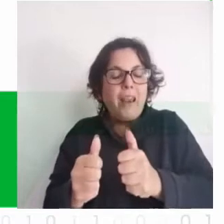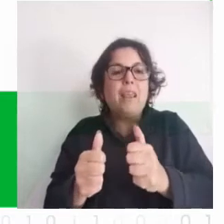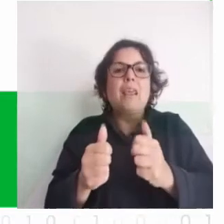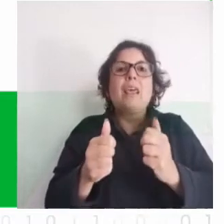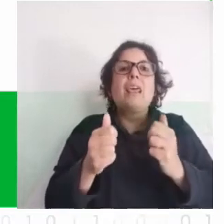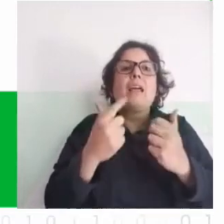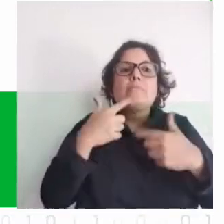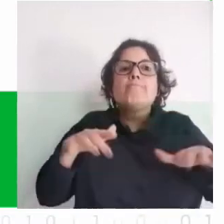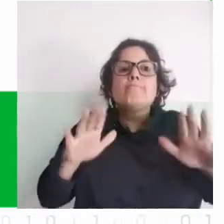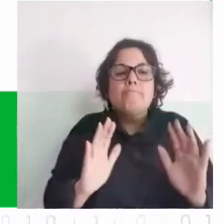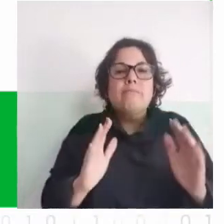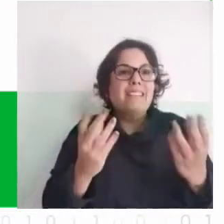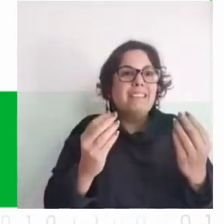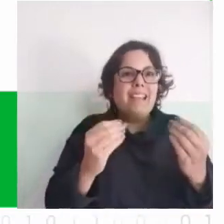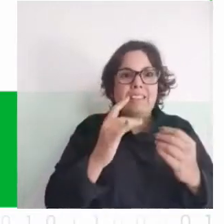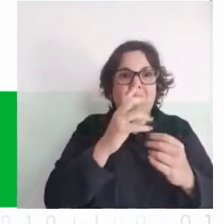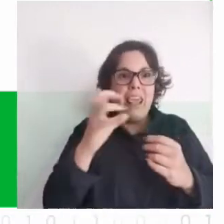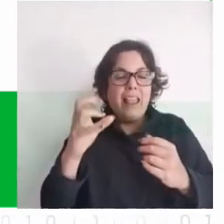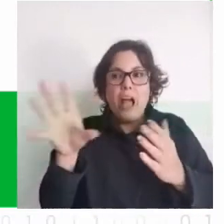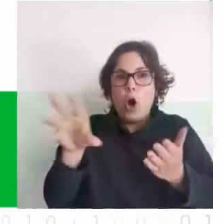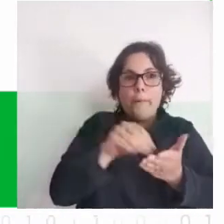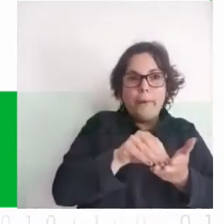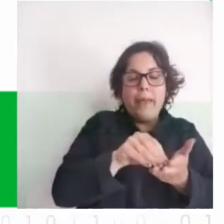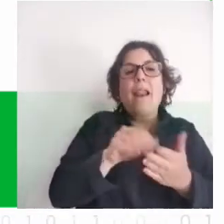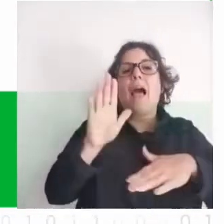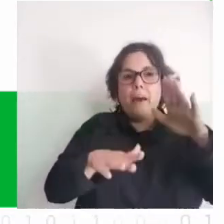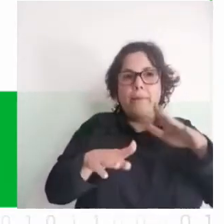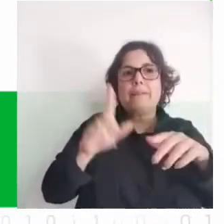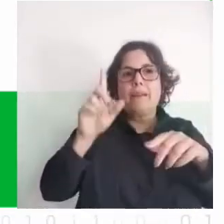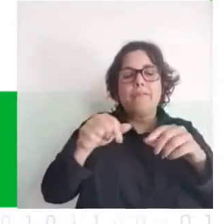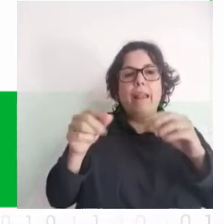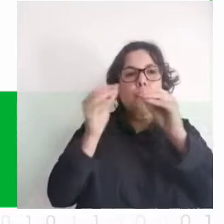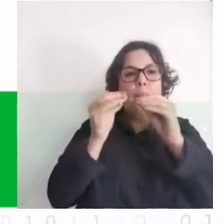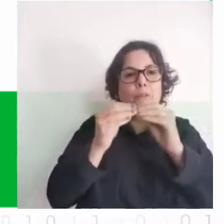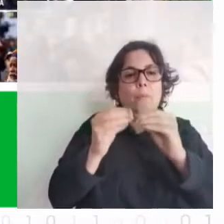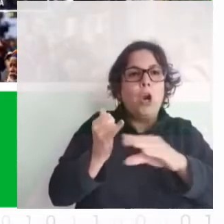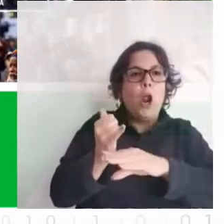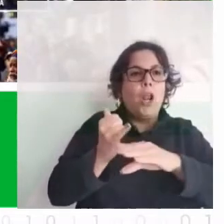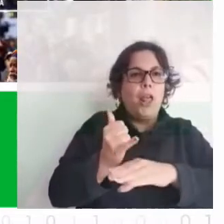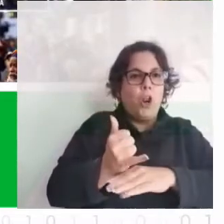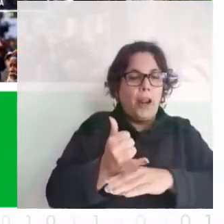que pasa es que con tantas letras, al copiar este manual, muchas veces se acumulan errores.